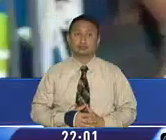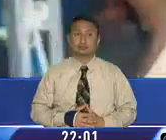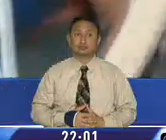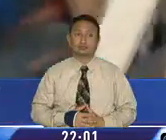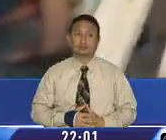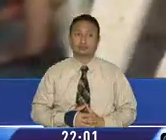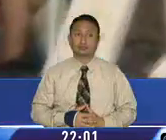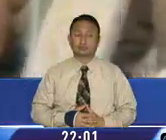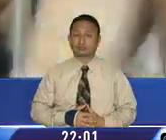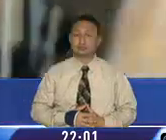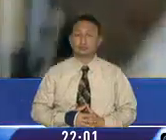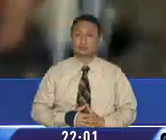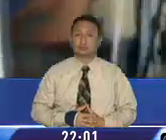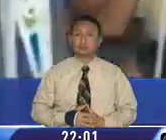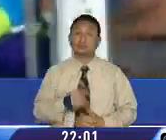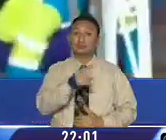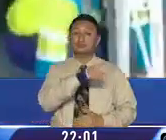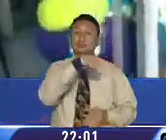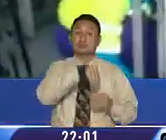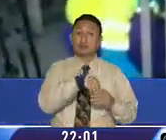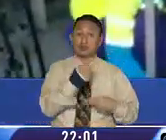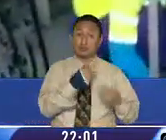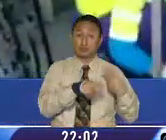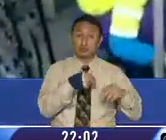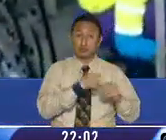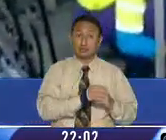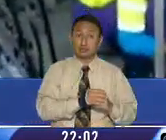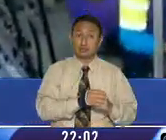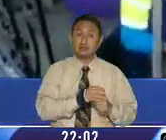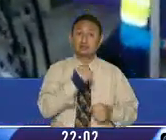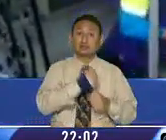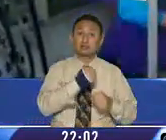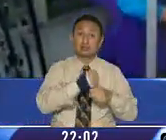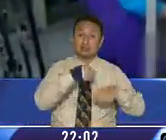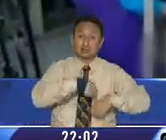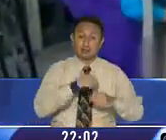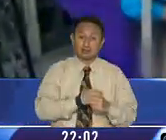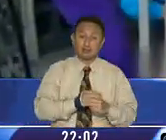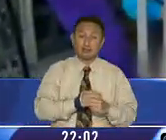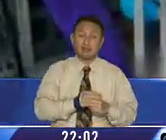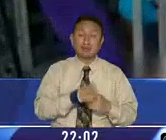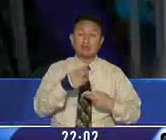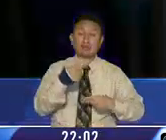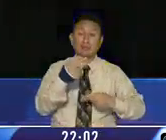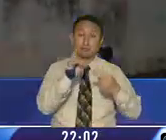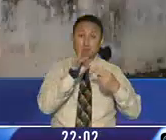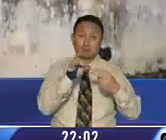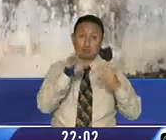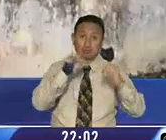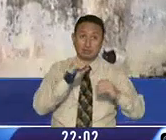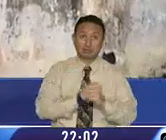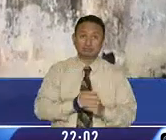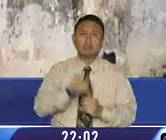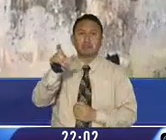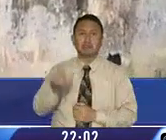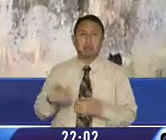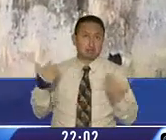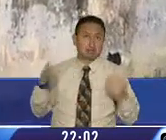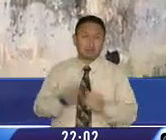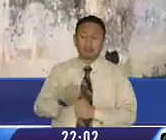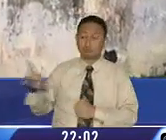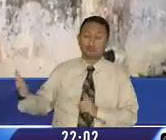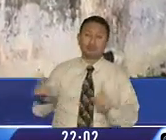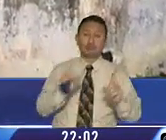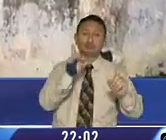Estaba en su negocio de aluminio y vidrio ubicado en Milagro, provincia de Guayas, cuando llegó un desconocido para atacarlo. Se trata